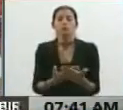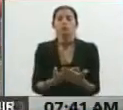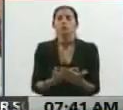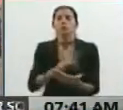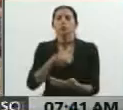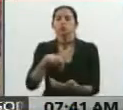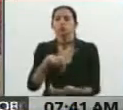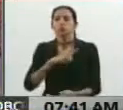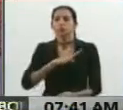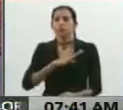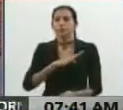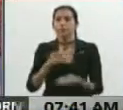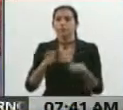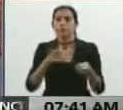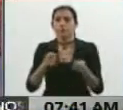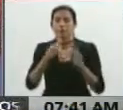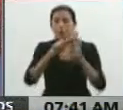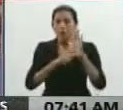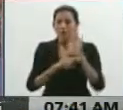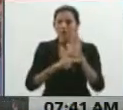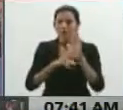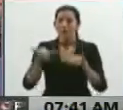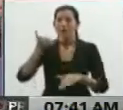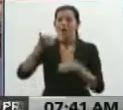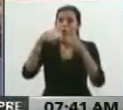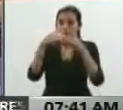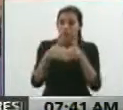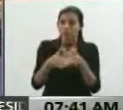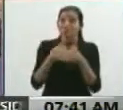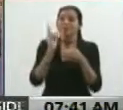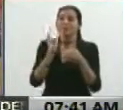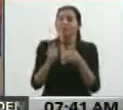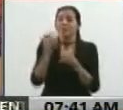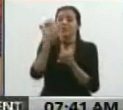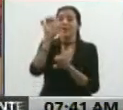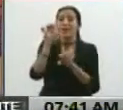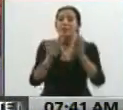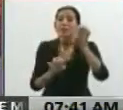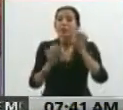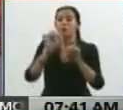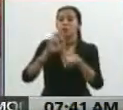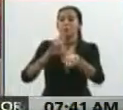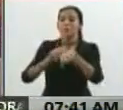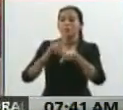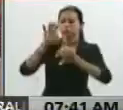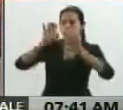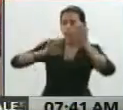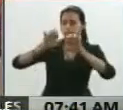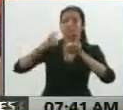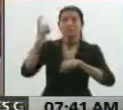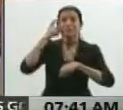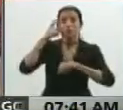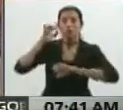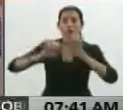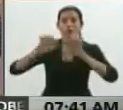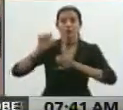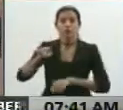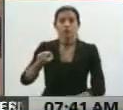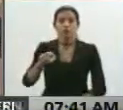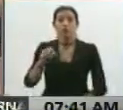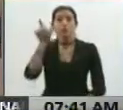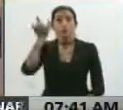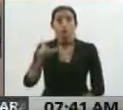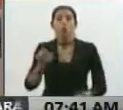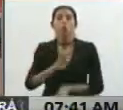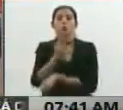en todas las regulaciones aeronáuticas verónicas tienen que ser objeto de una evaluación médica una evaluación psicológica porque nosotros tenemos